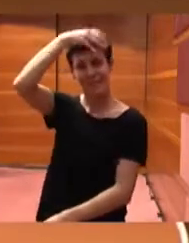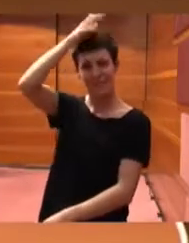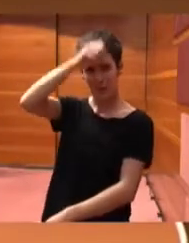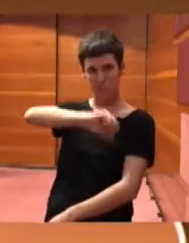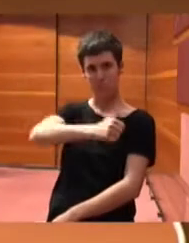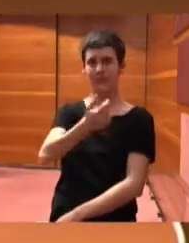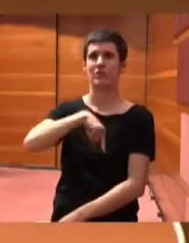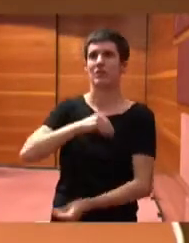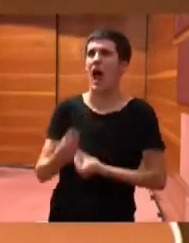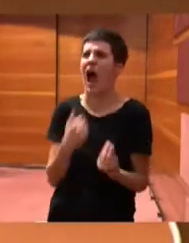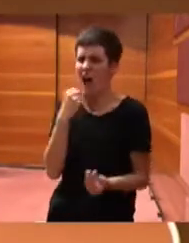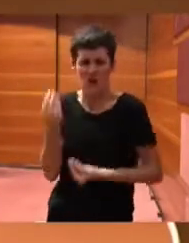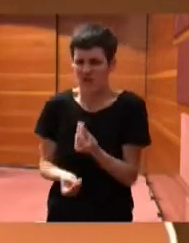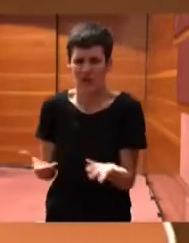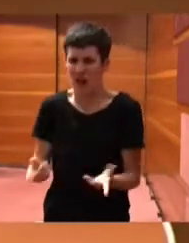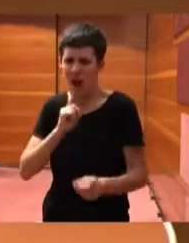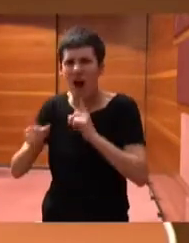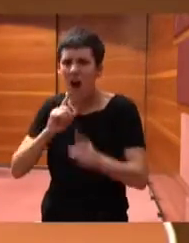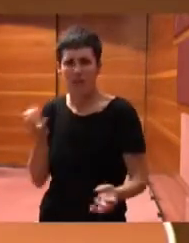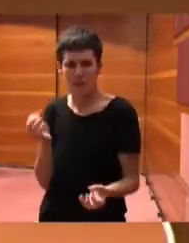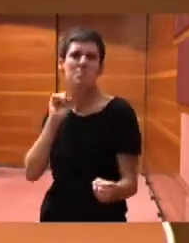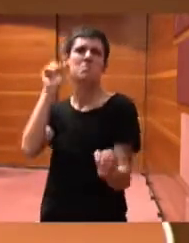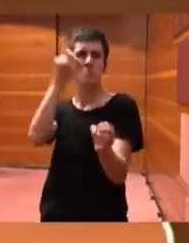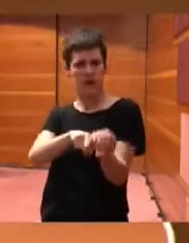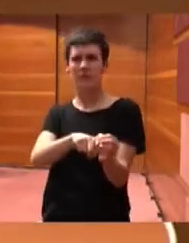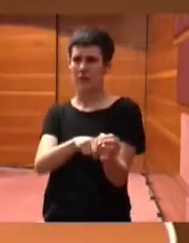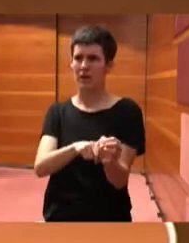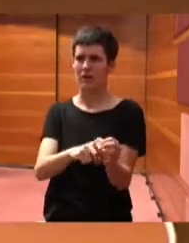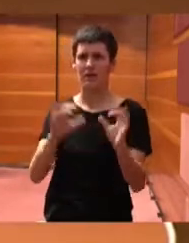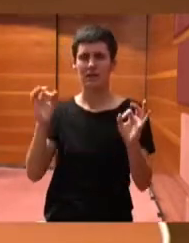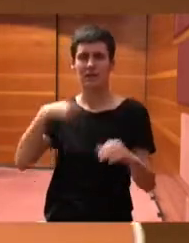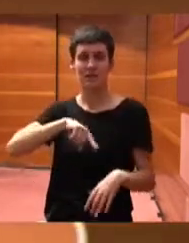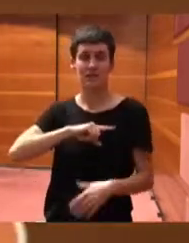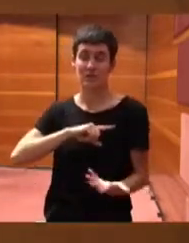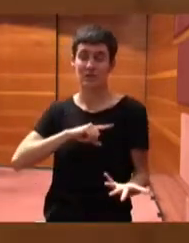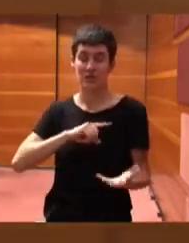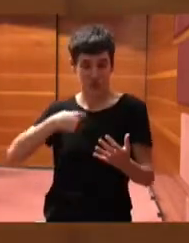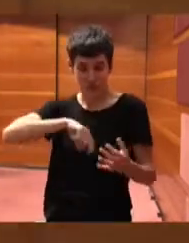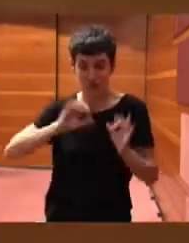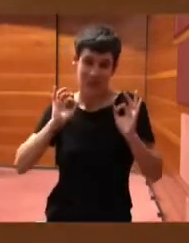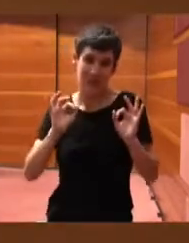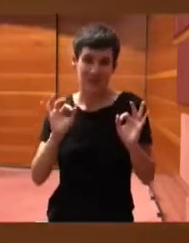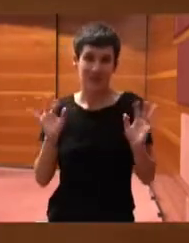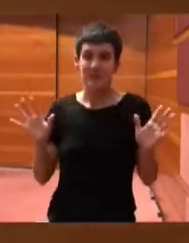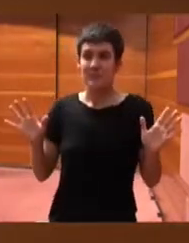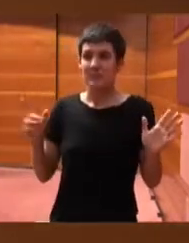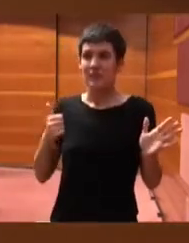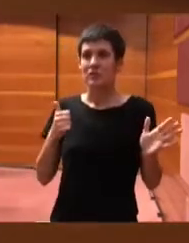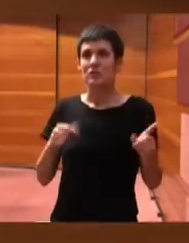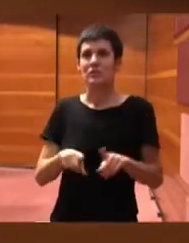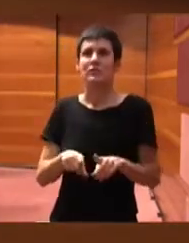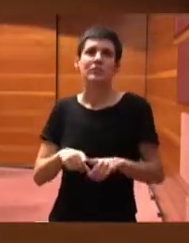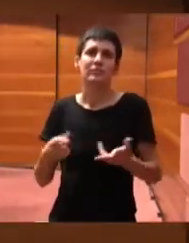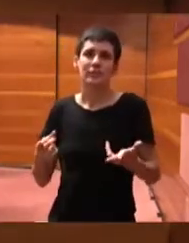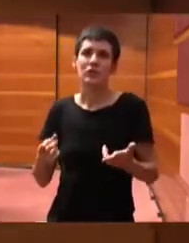Trump que había que hacer algo y había que participar, ¿verdad? Y así estamos midiendo la reacción. No, a ver, esto es una reacción lógica.